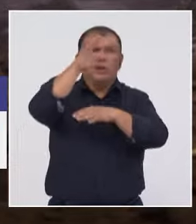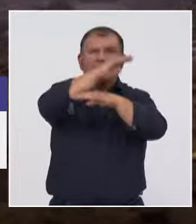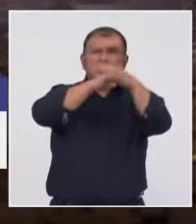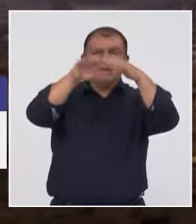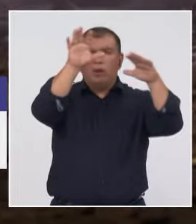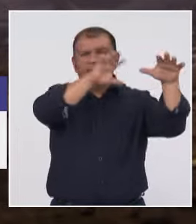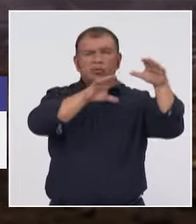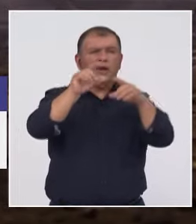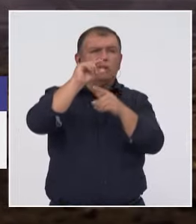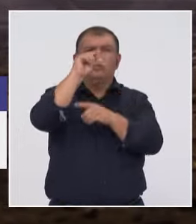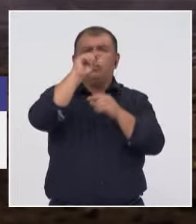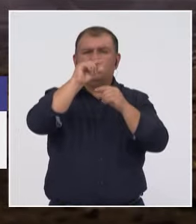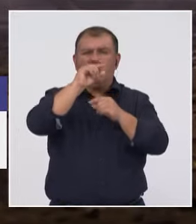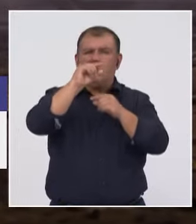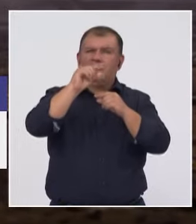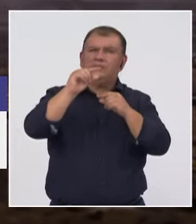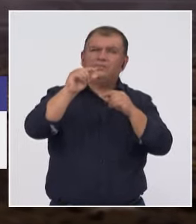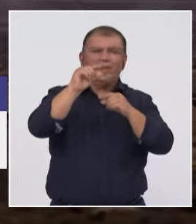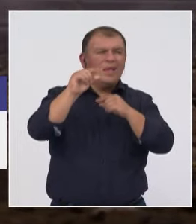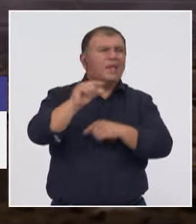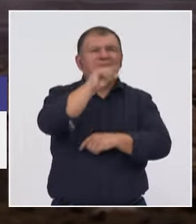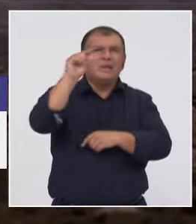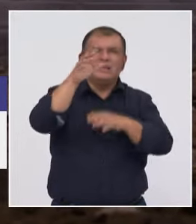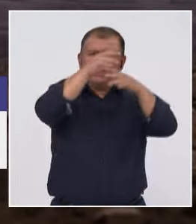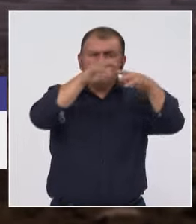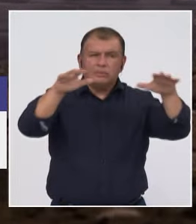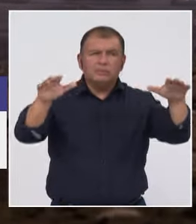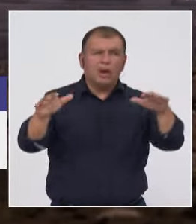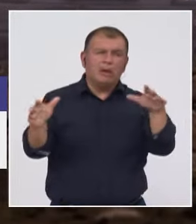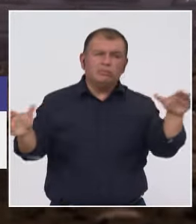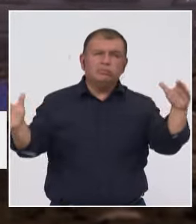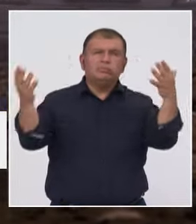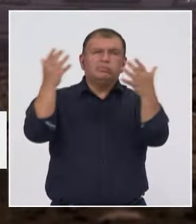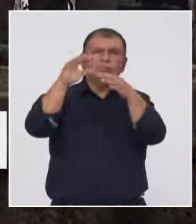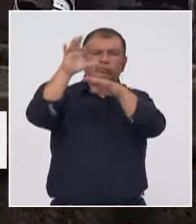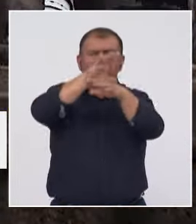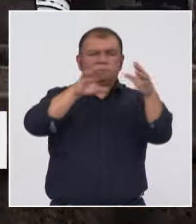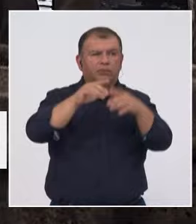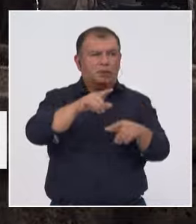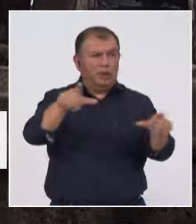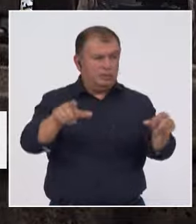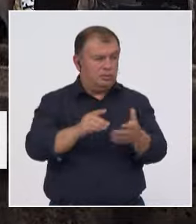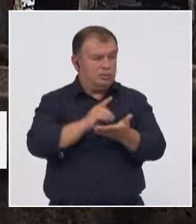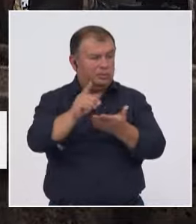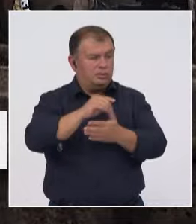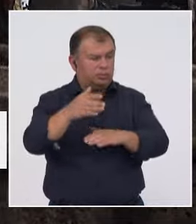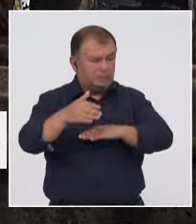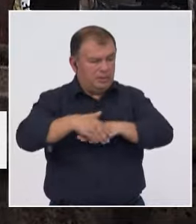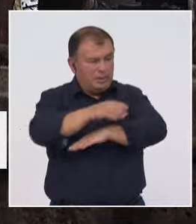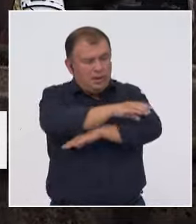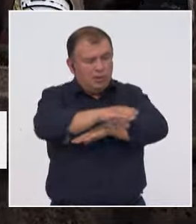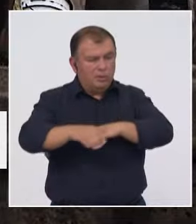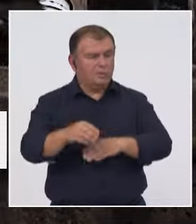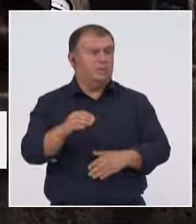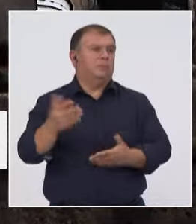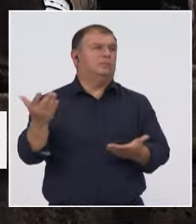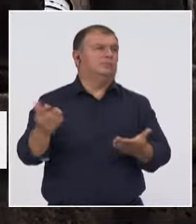cielos grises, y el día de hoy hemos amanecido con cielos cubiertos principalmente para los distritos costeros, ¿no? San